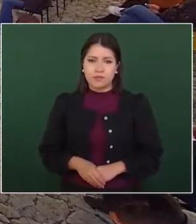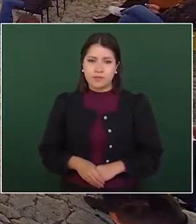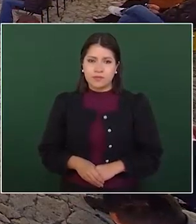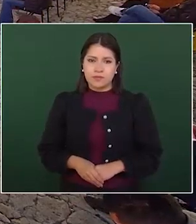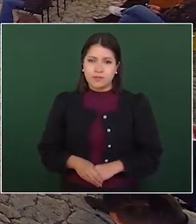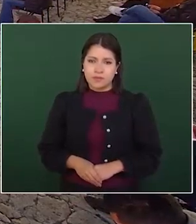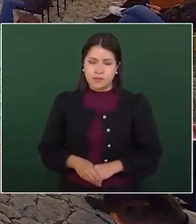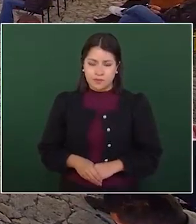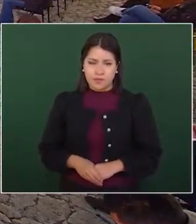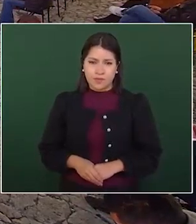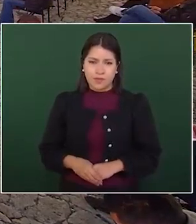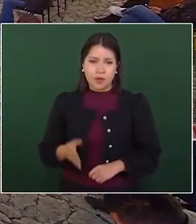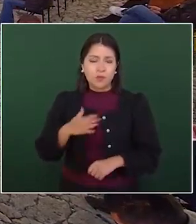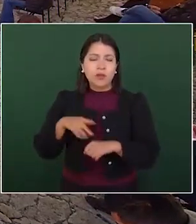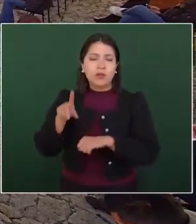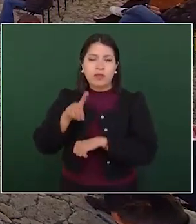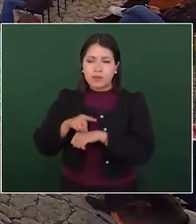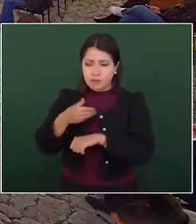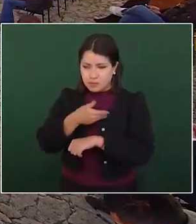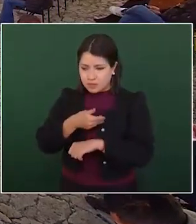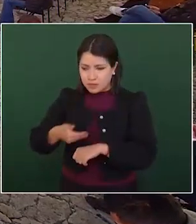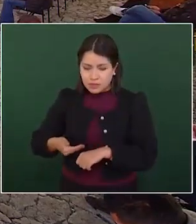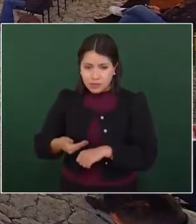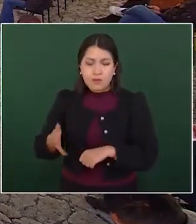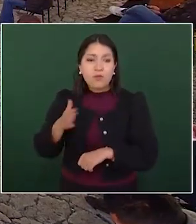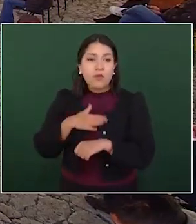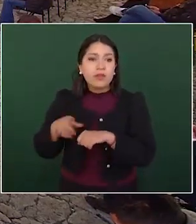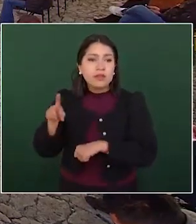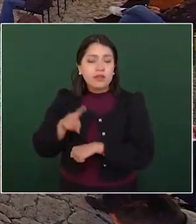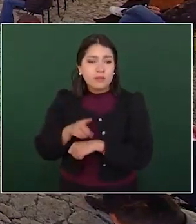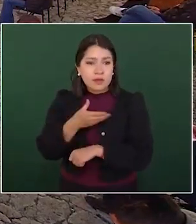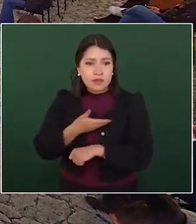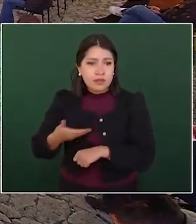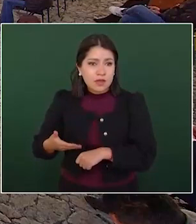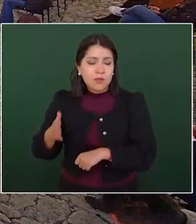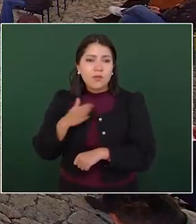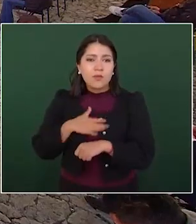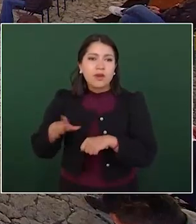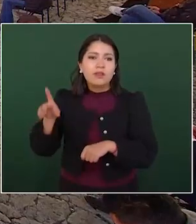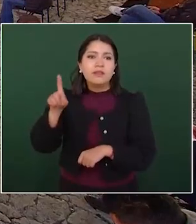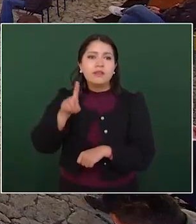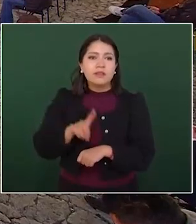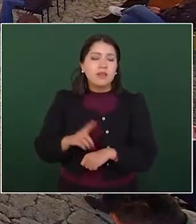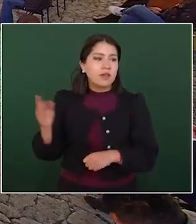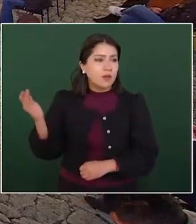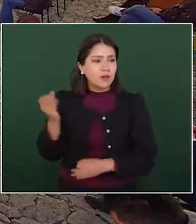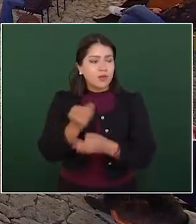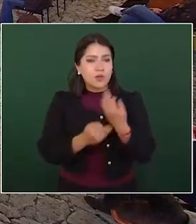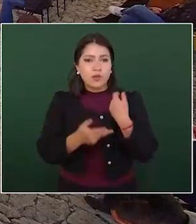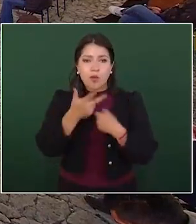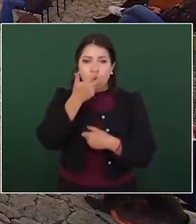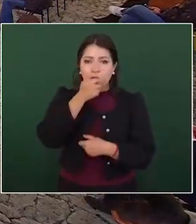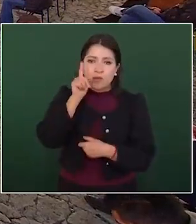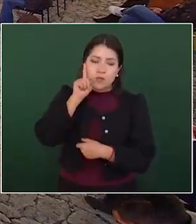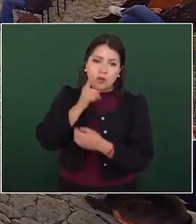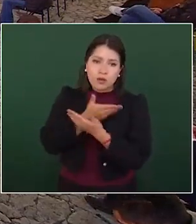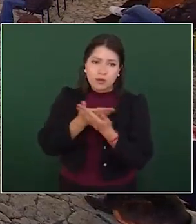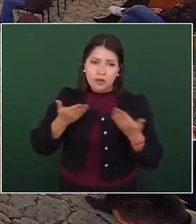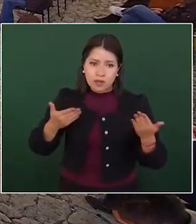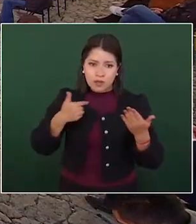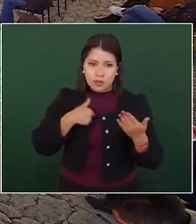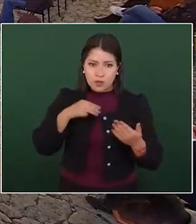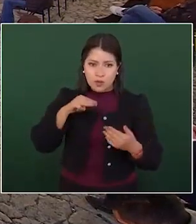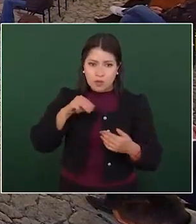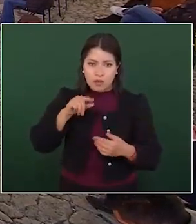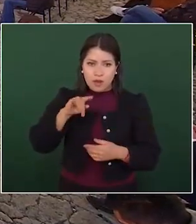Buenos días, señor presidente. Buenos días, señor presidente. Buenos días a todas y todos ustedes. Soy María